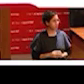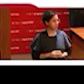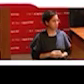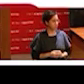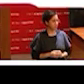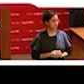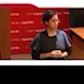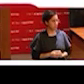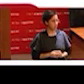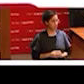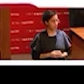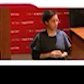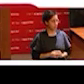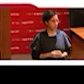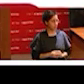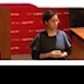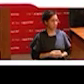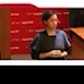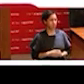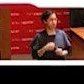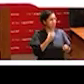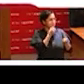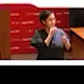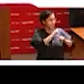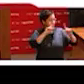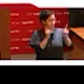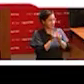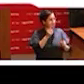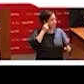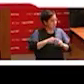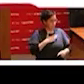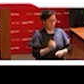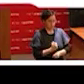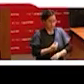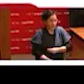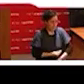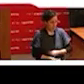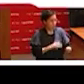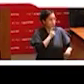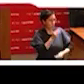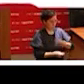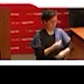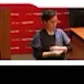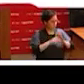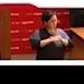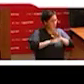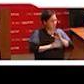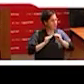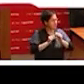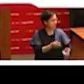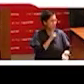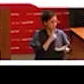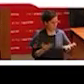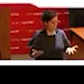contarles eh También brevemente En qué consiste nuestra actividad cómo hacemos Cómo cómo desarrollamos el el programa de